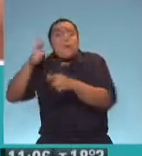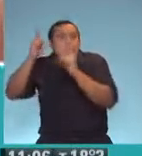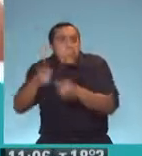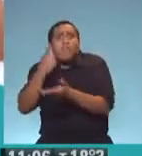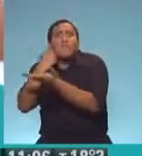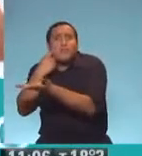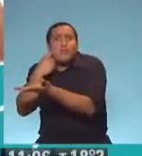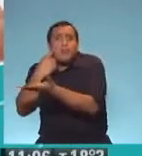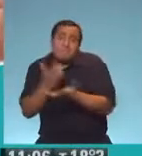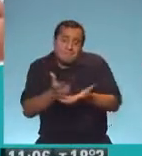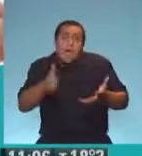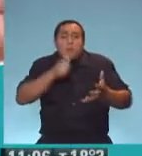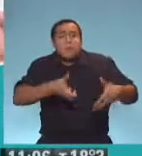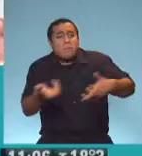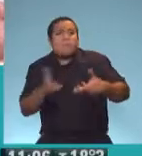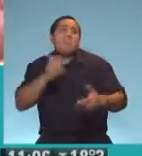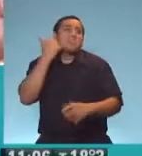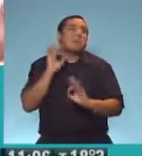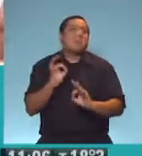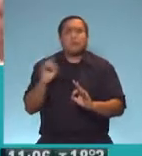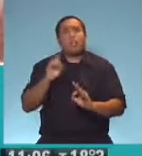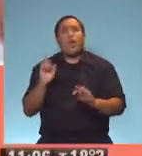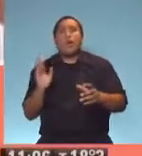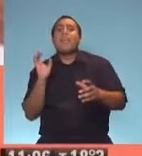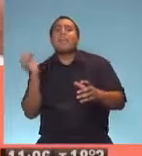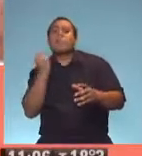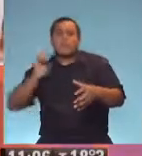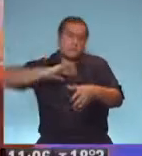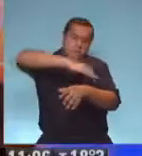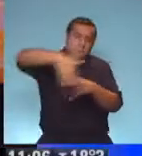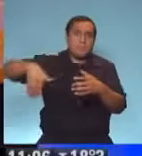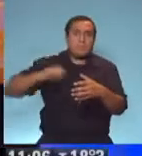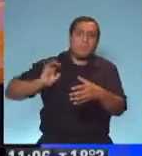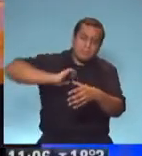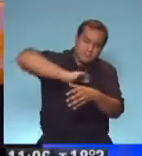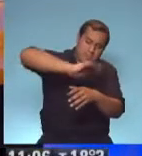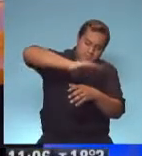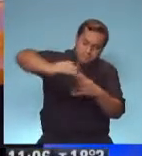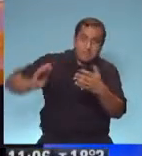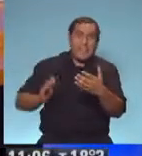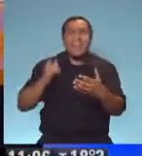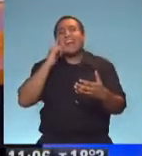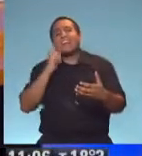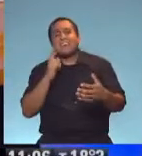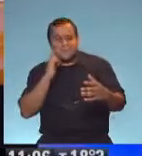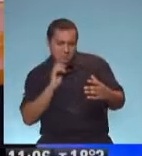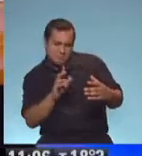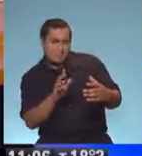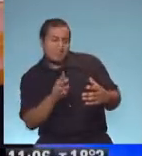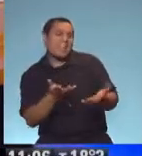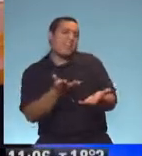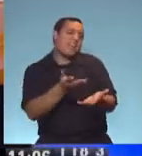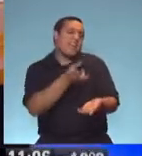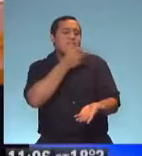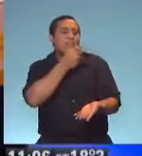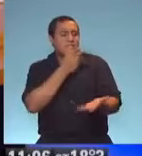no solamente vaciarlos, sino también pasarles una mano, un trapo o tirarlos tal cual, pero por ahí uno los ve ahí en un costadito y dice, ay, bueno, están